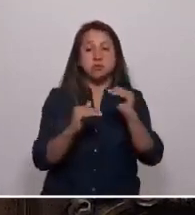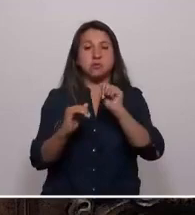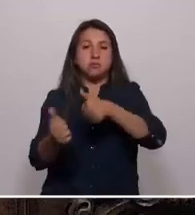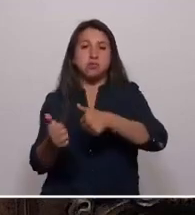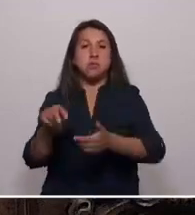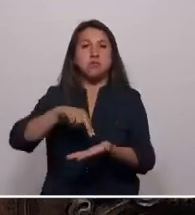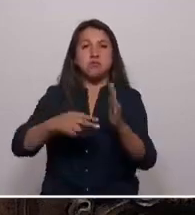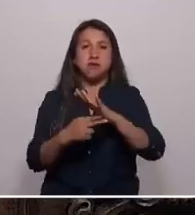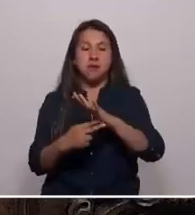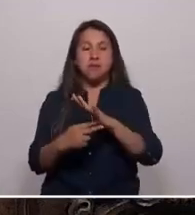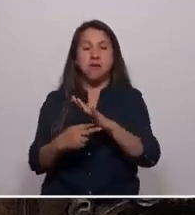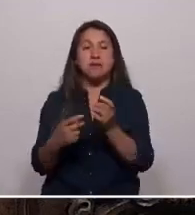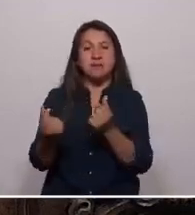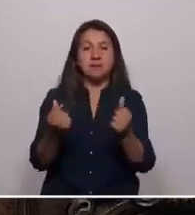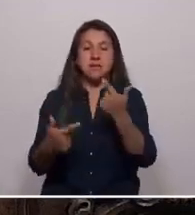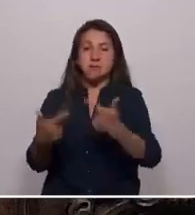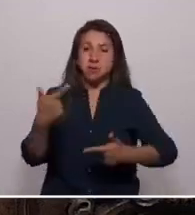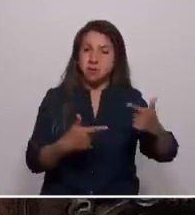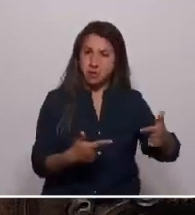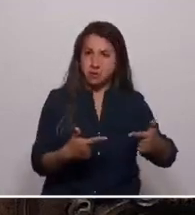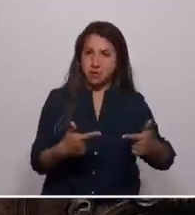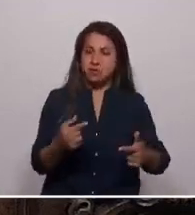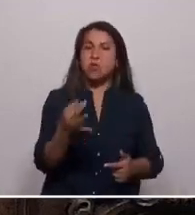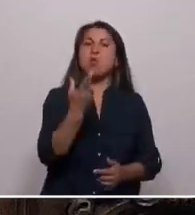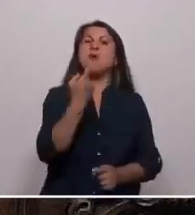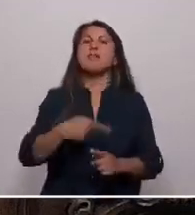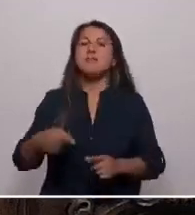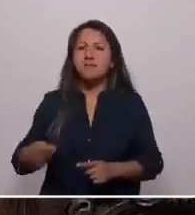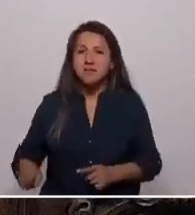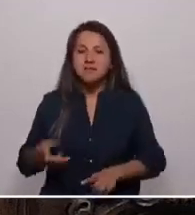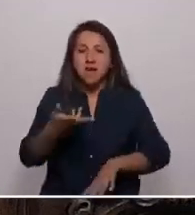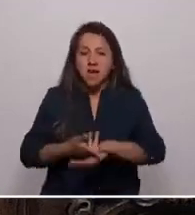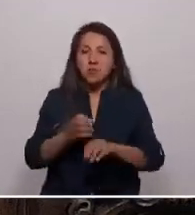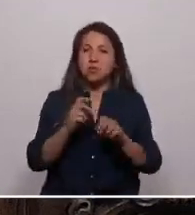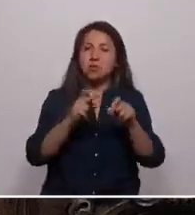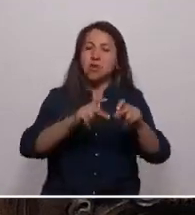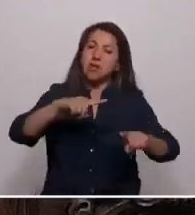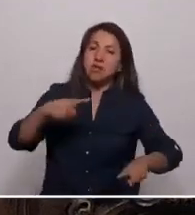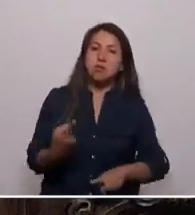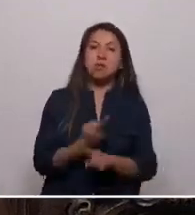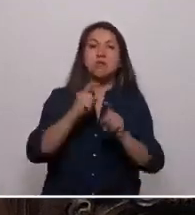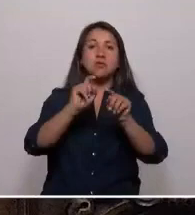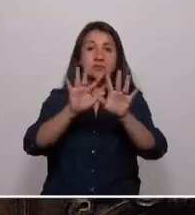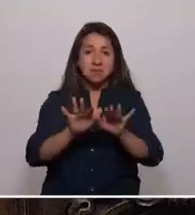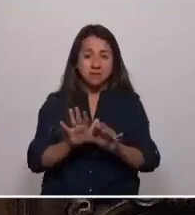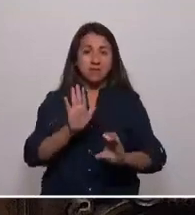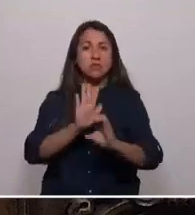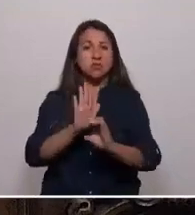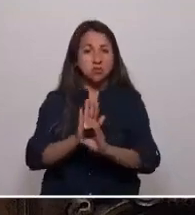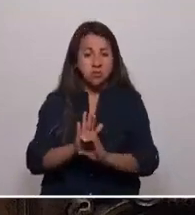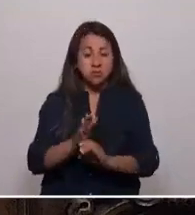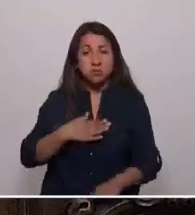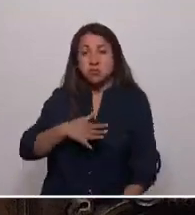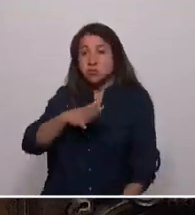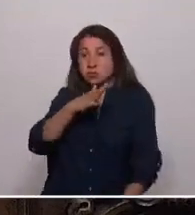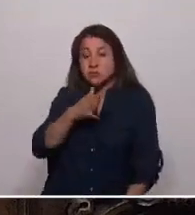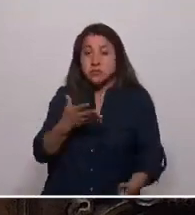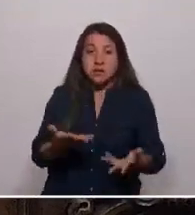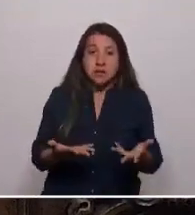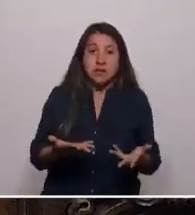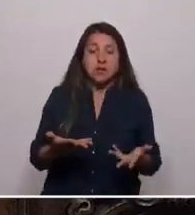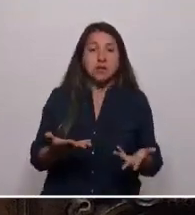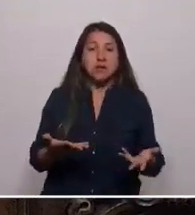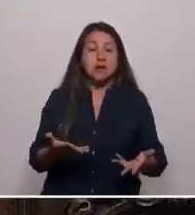política. Sin embargo, ¿cuántas veces tendremos la oportunidad de escribir una Constitución? No sé si habrá otra. No